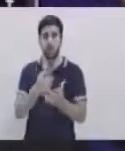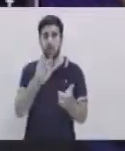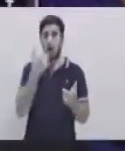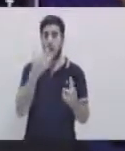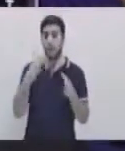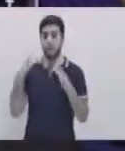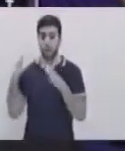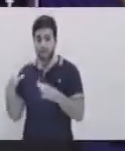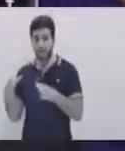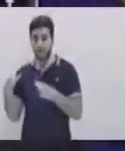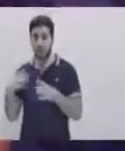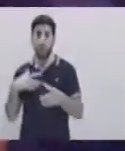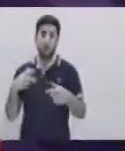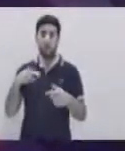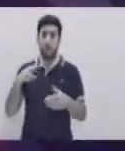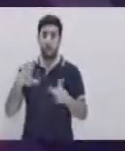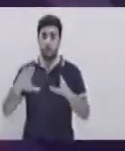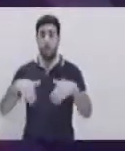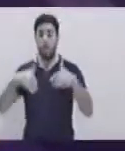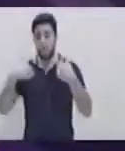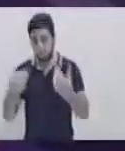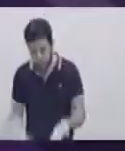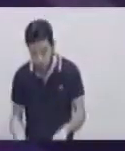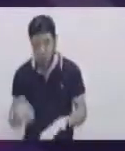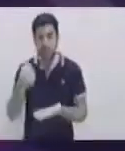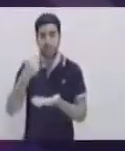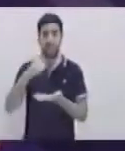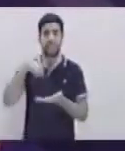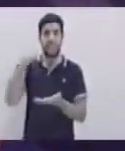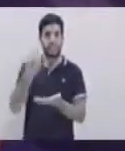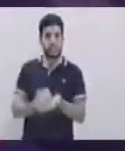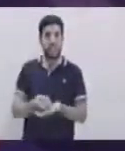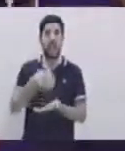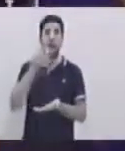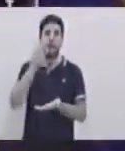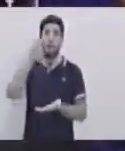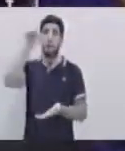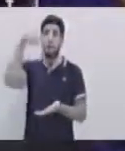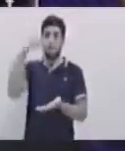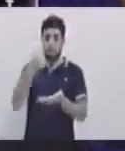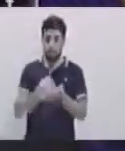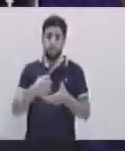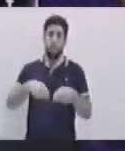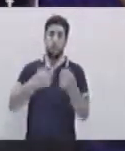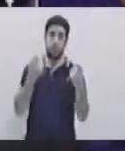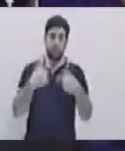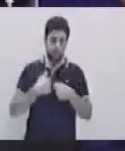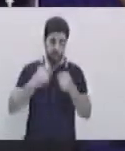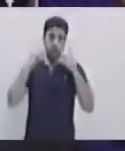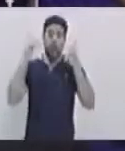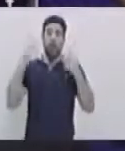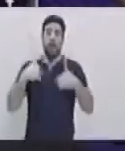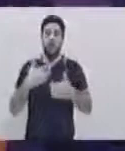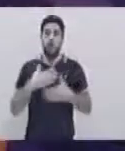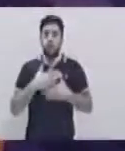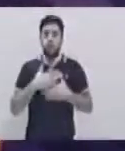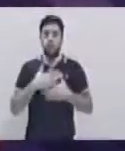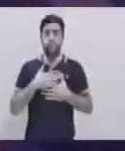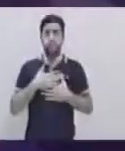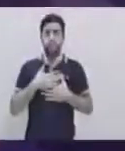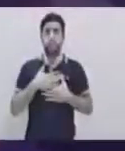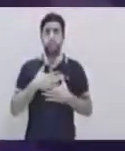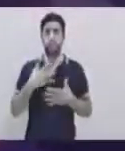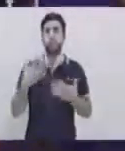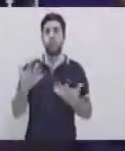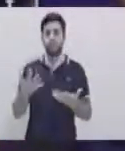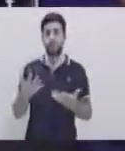mesa de su comedor, y botó una taza de café y se sorprendió, se asustó.